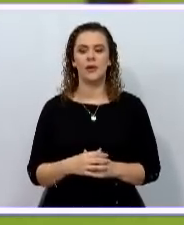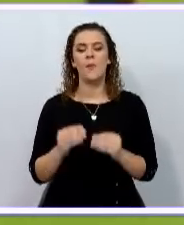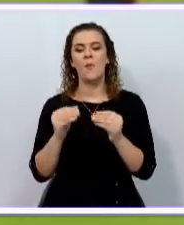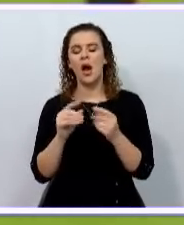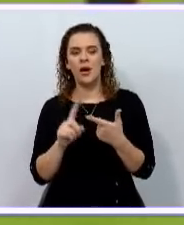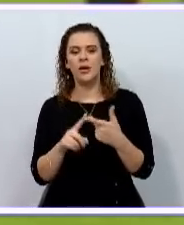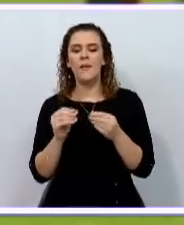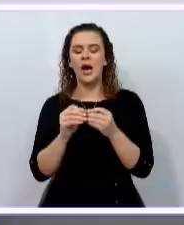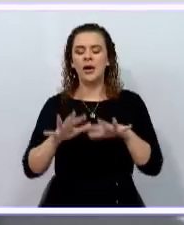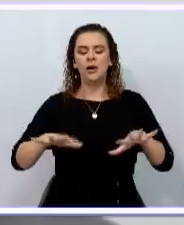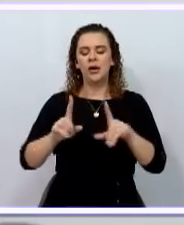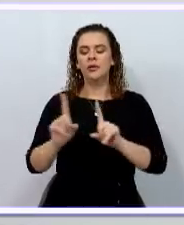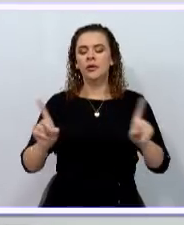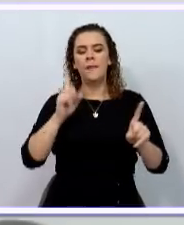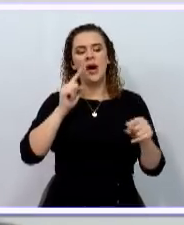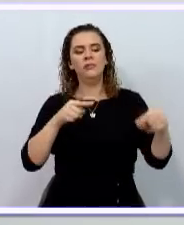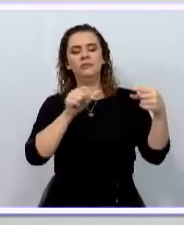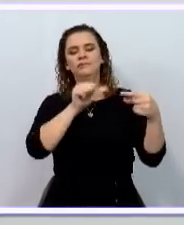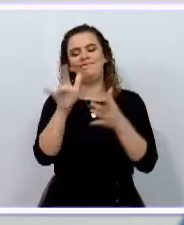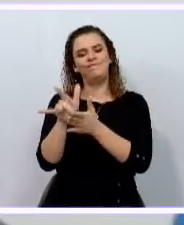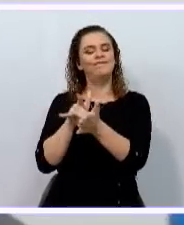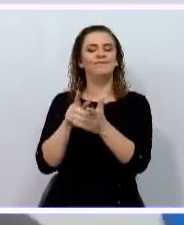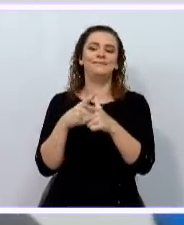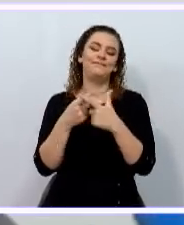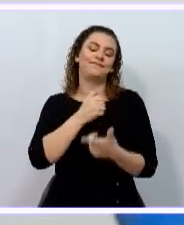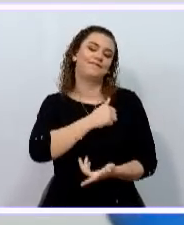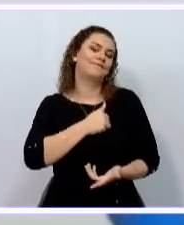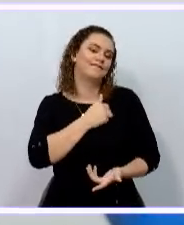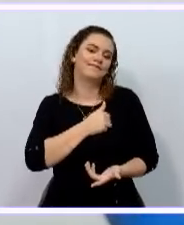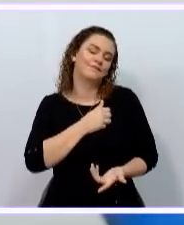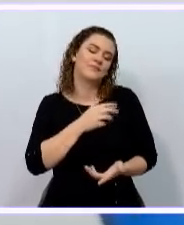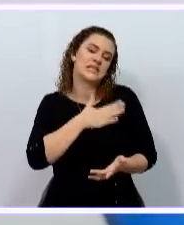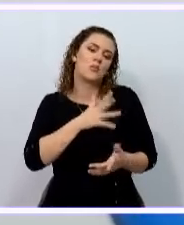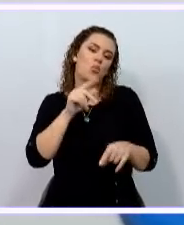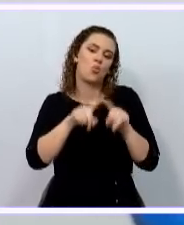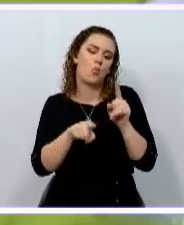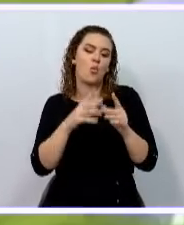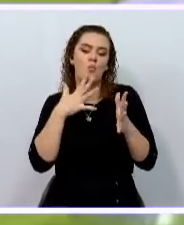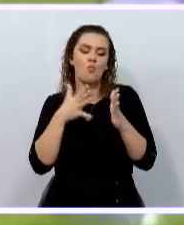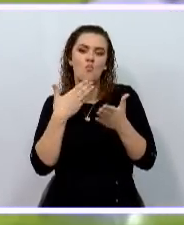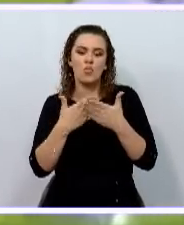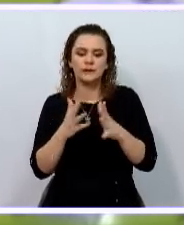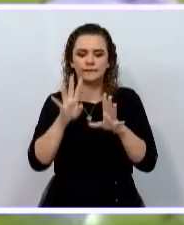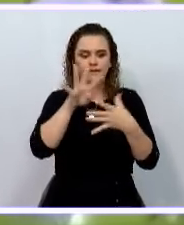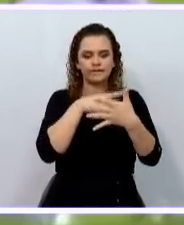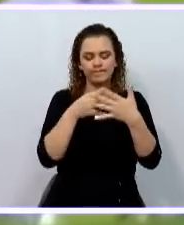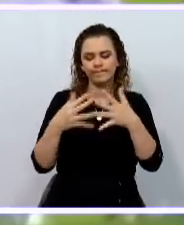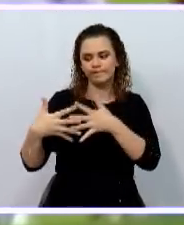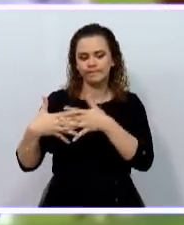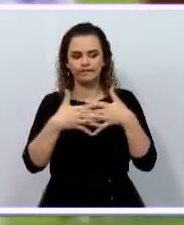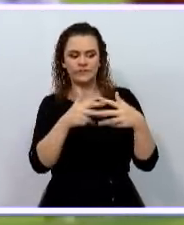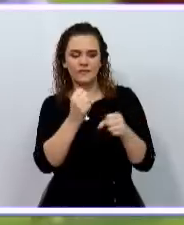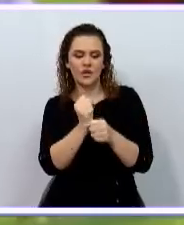más espacios para el rival y bueno lastimosamente no pudimos mantener un buen bloque para evitar